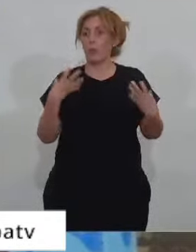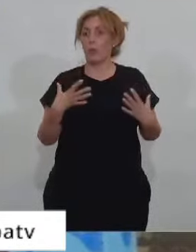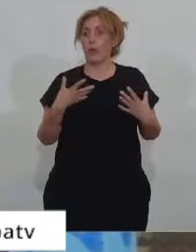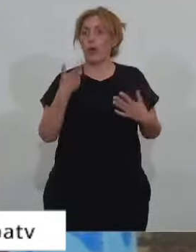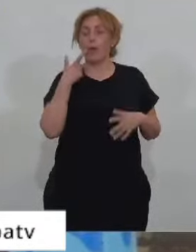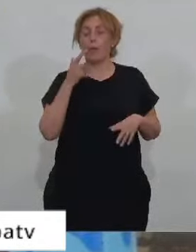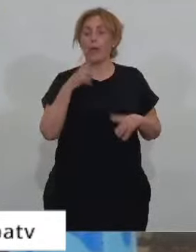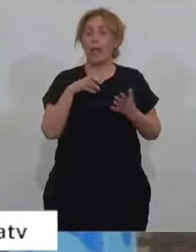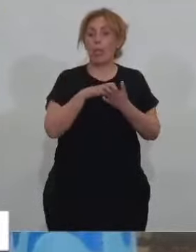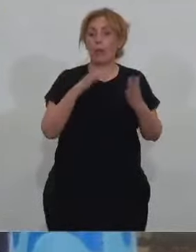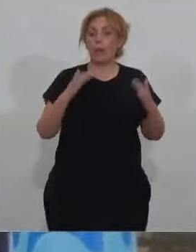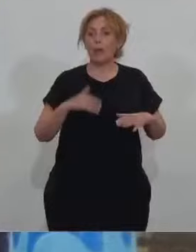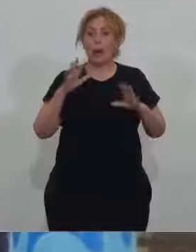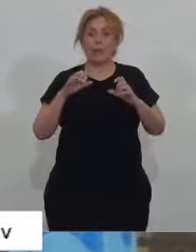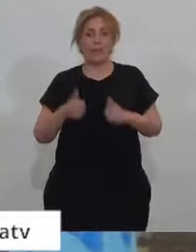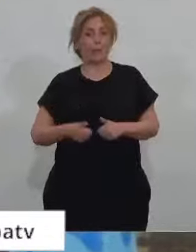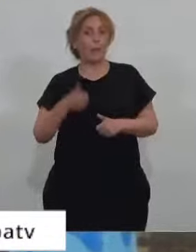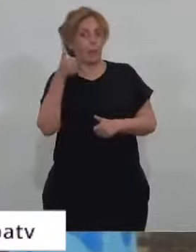mejor.